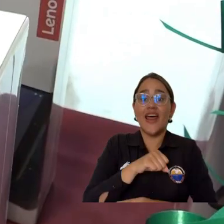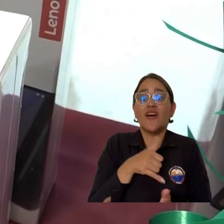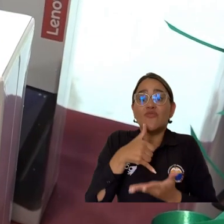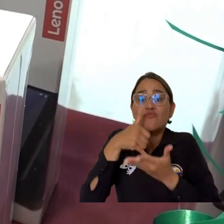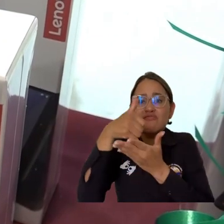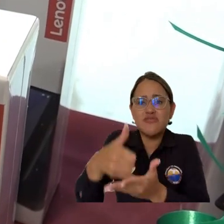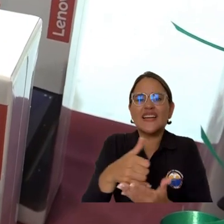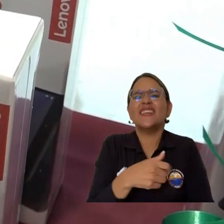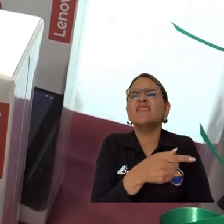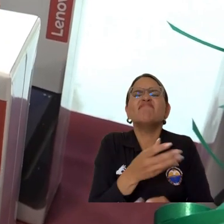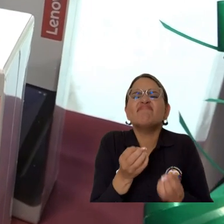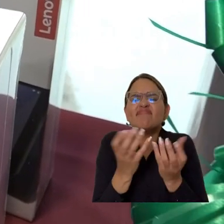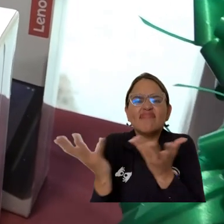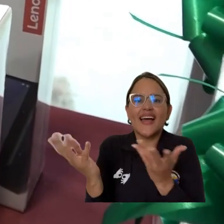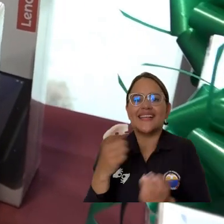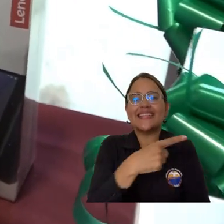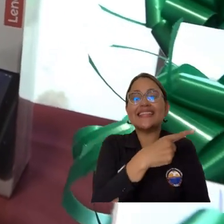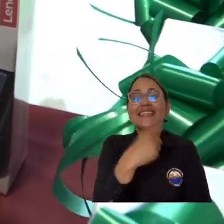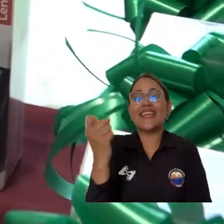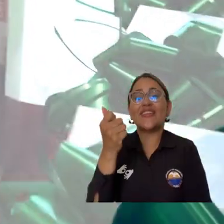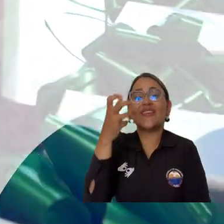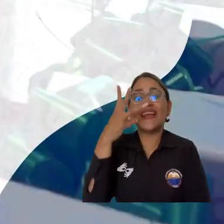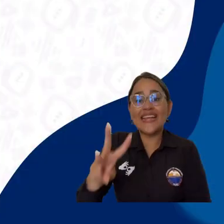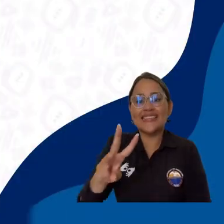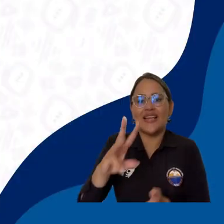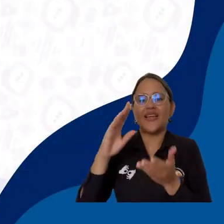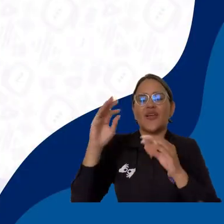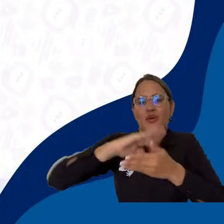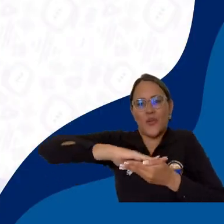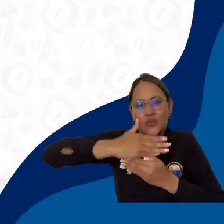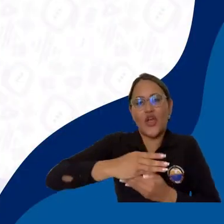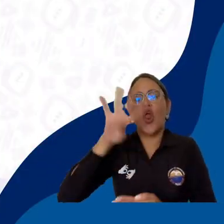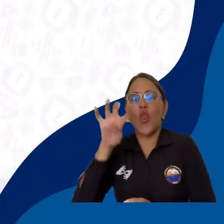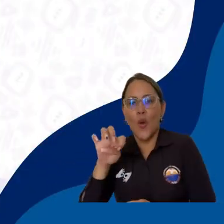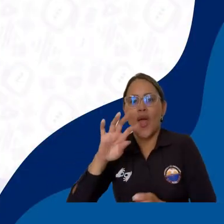113 computadores y 9 tabletas.